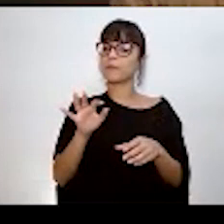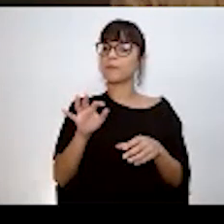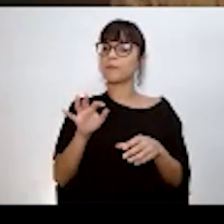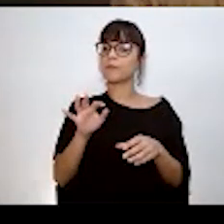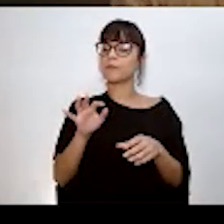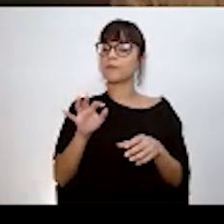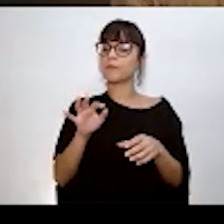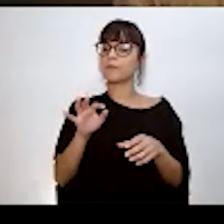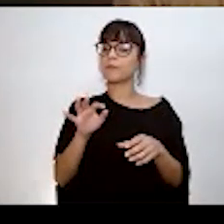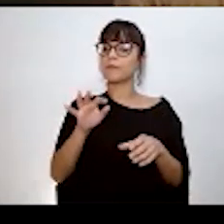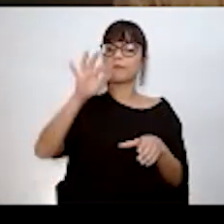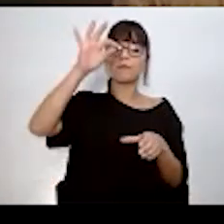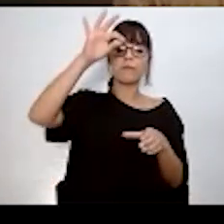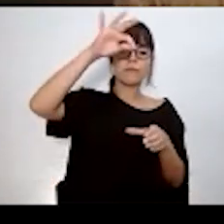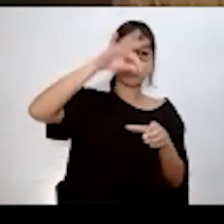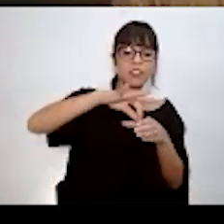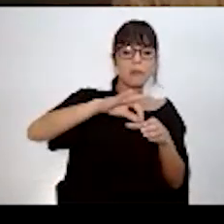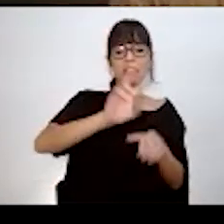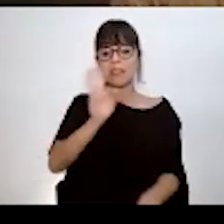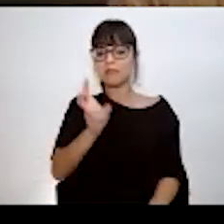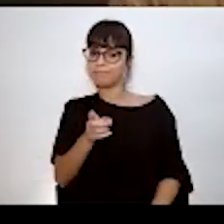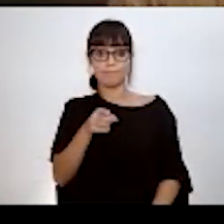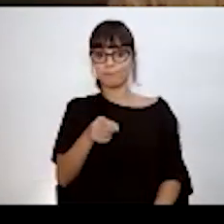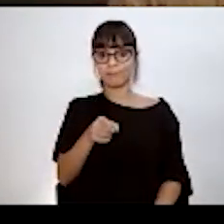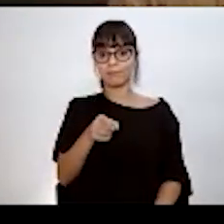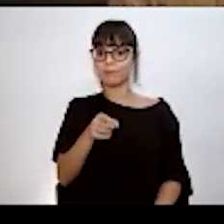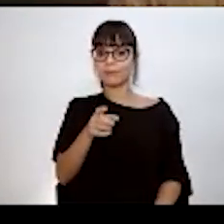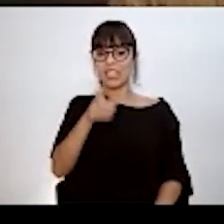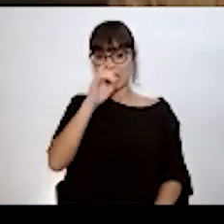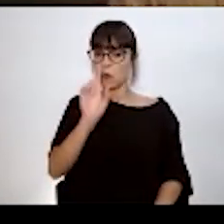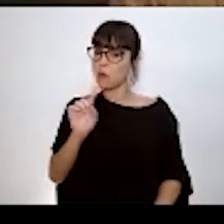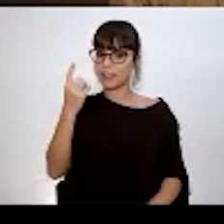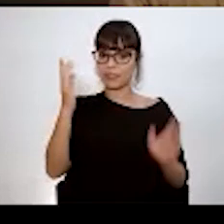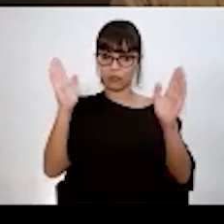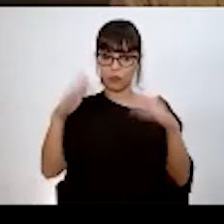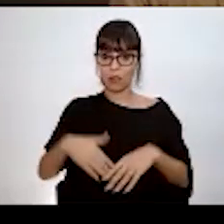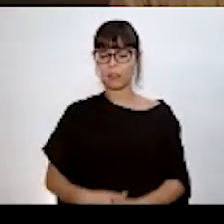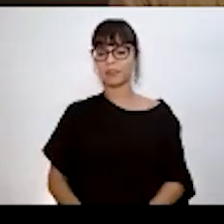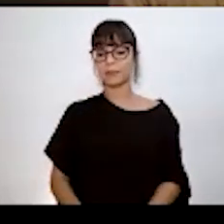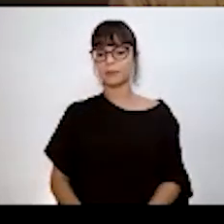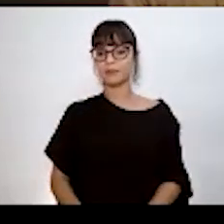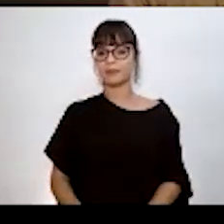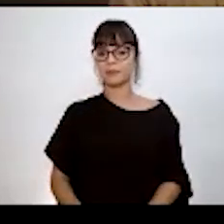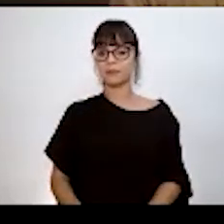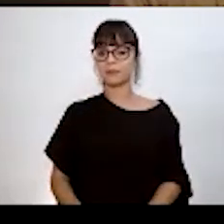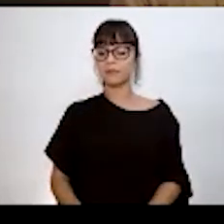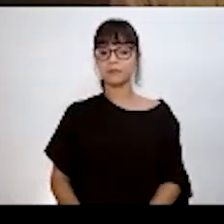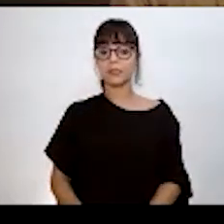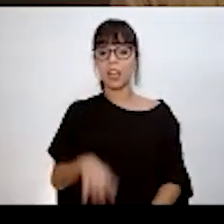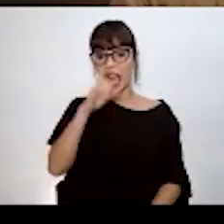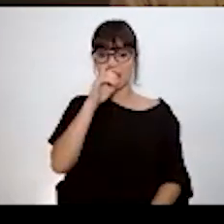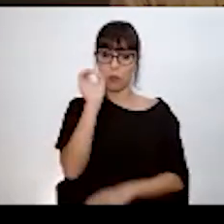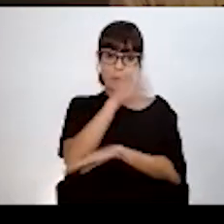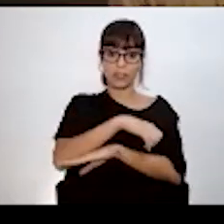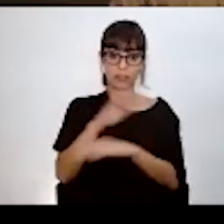XI. ¿Qué referencia sobre el mismo tema, doctor, de casas de planta cruciforme en el